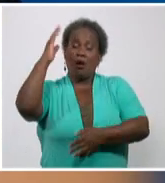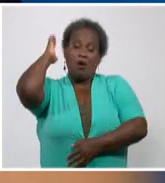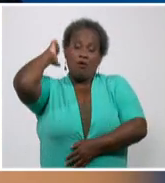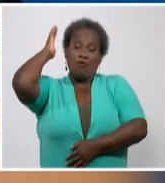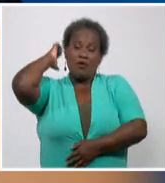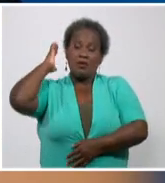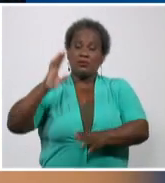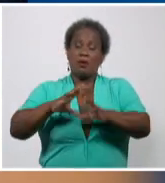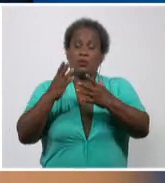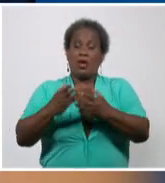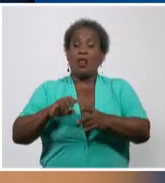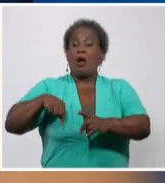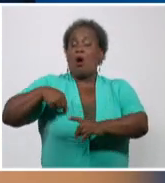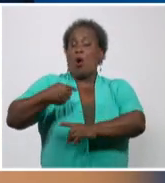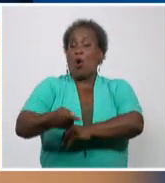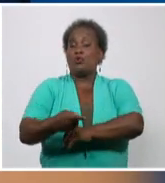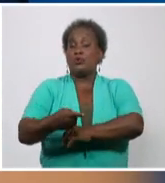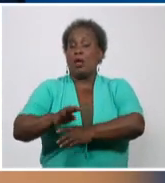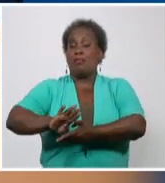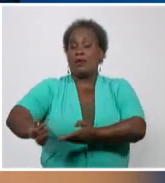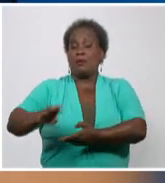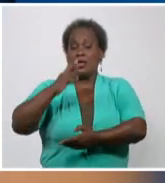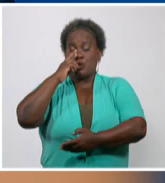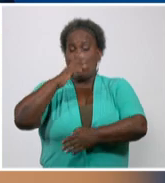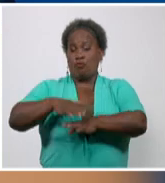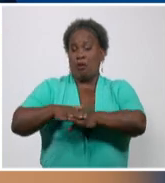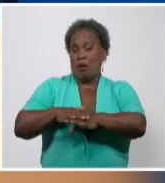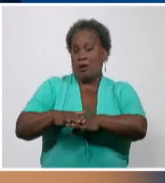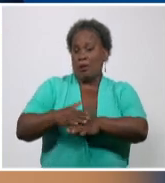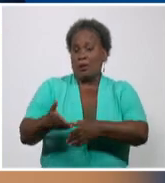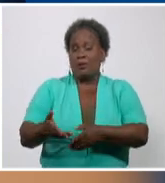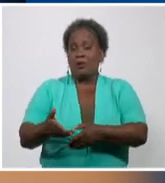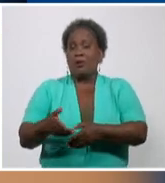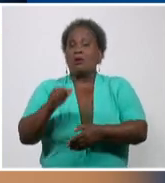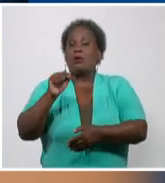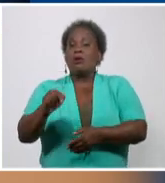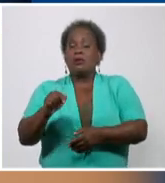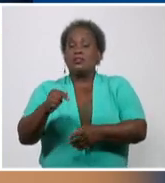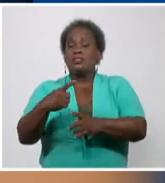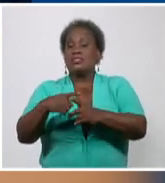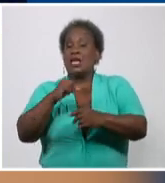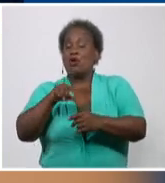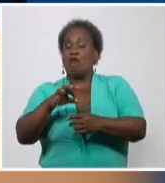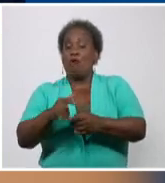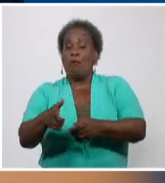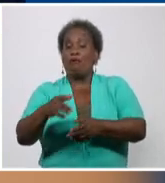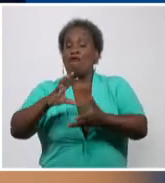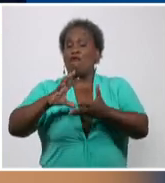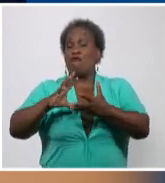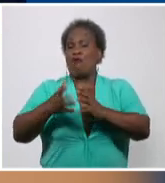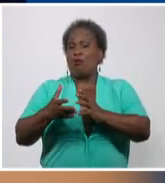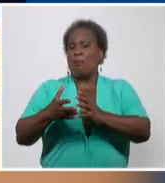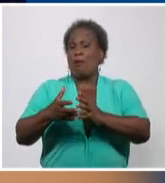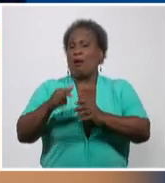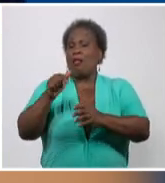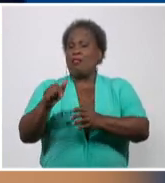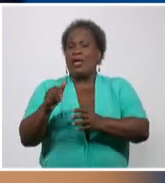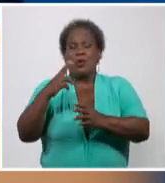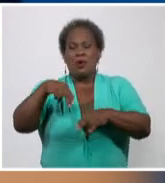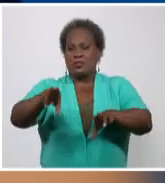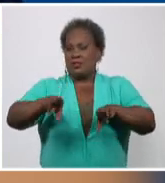Mundial contra el Racismo, la Discriminación Racial, la Xenofobia y las formas conexas de